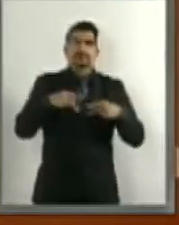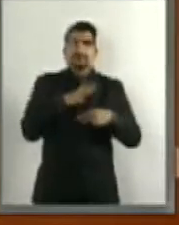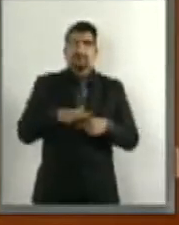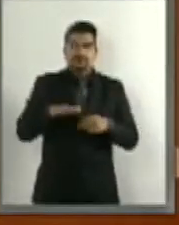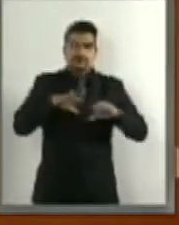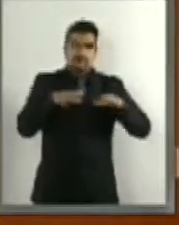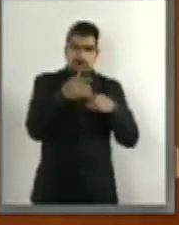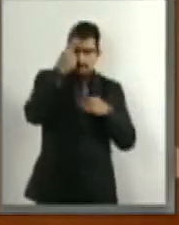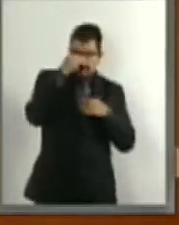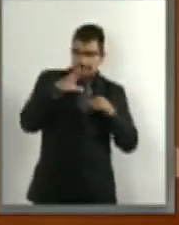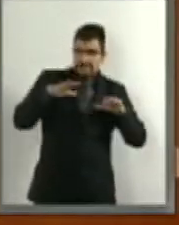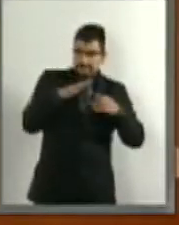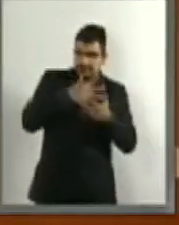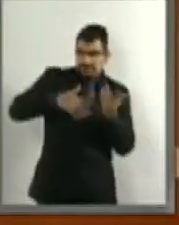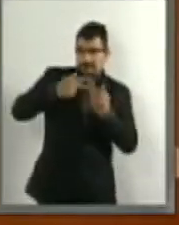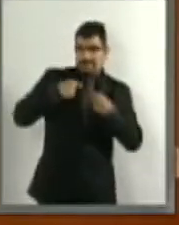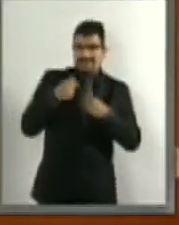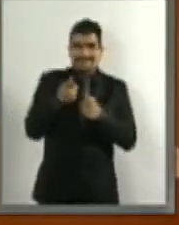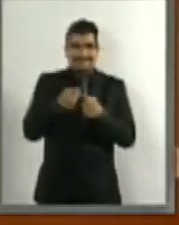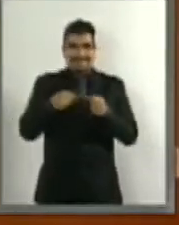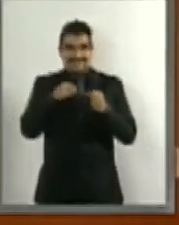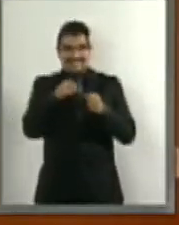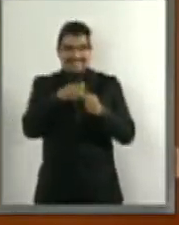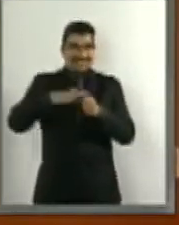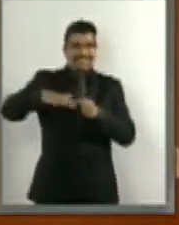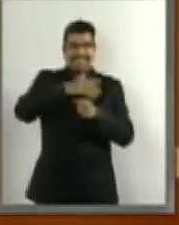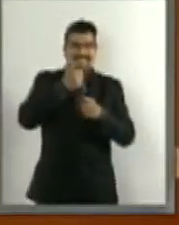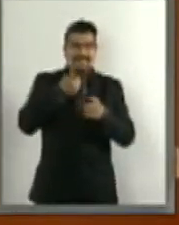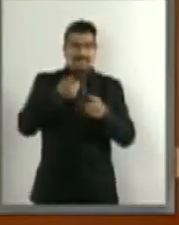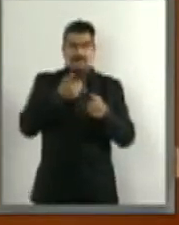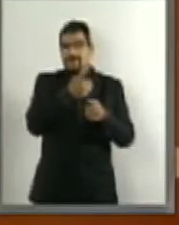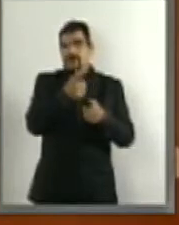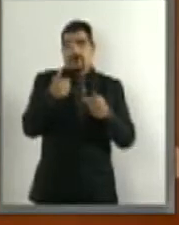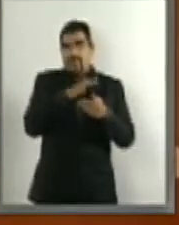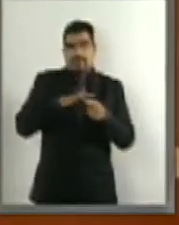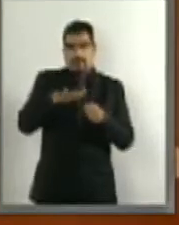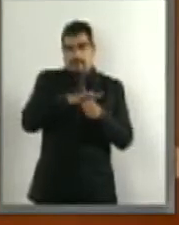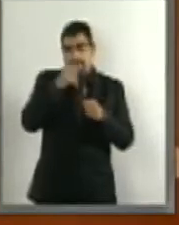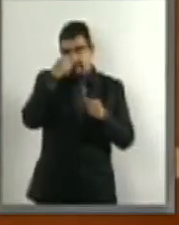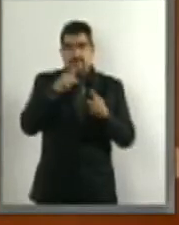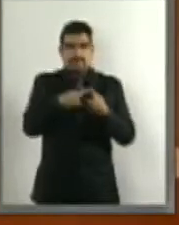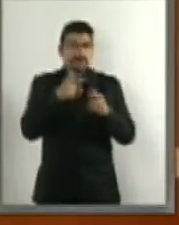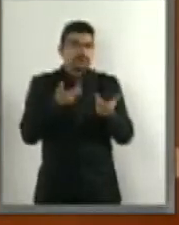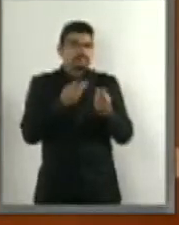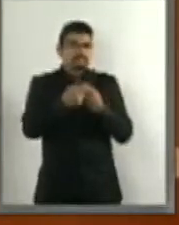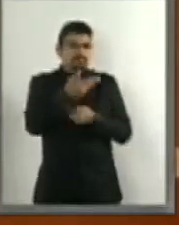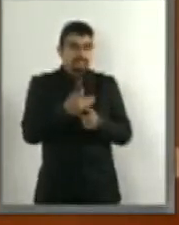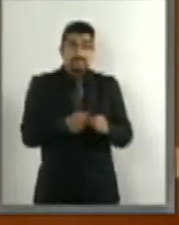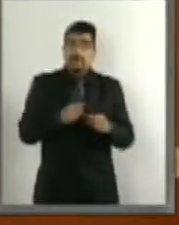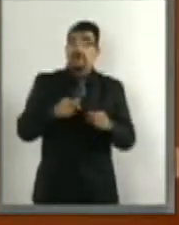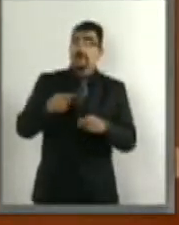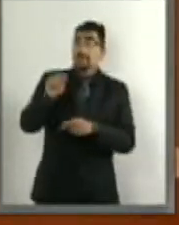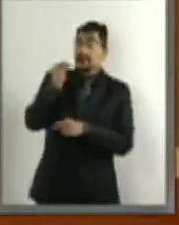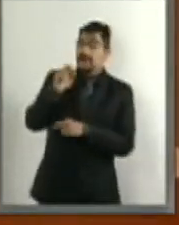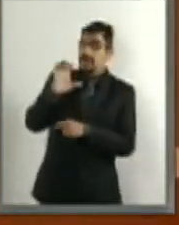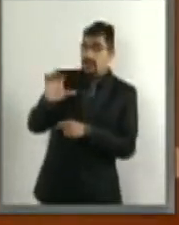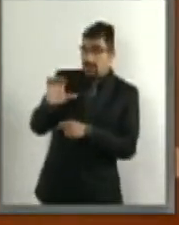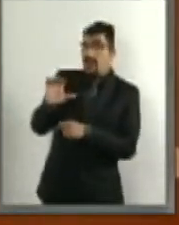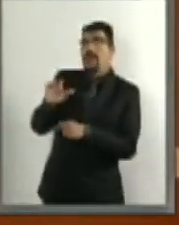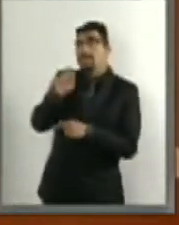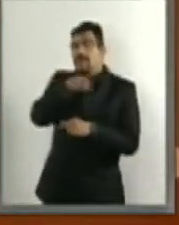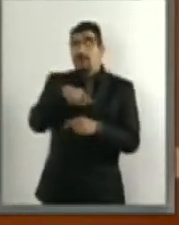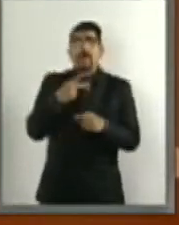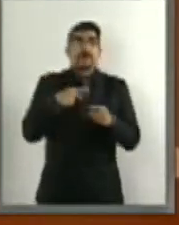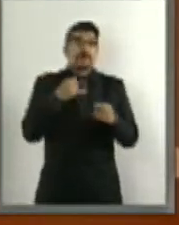Participación Ciudadana y el órgano de gobierno de este. Las tecnologías de la información y la comunicación se erigen como